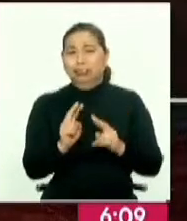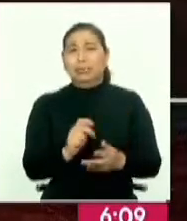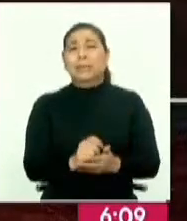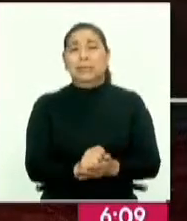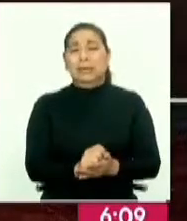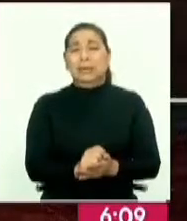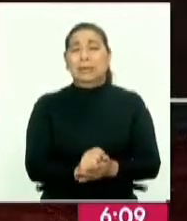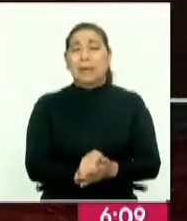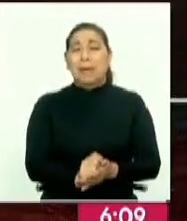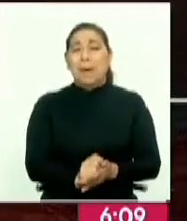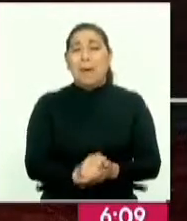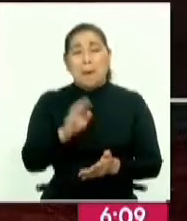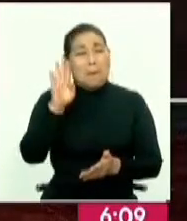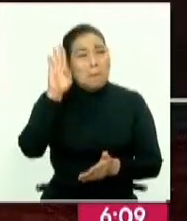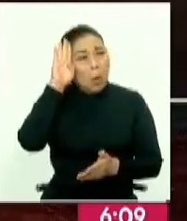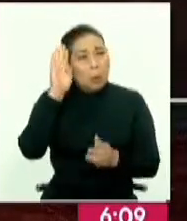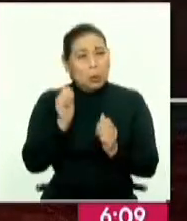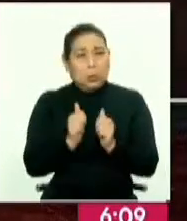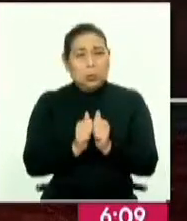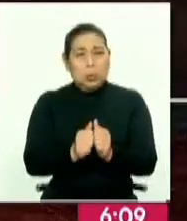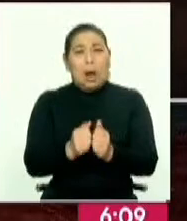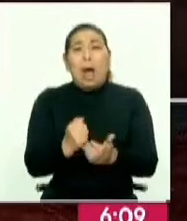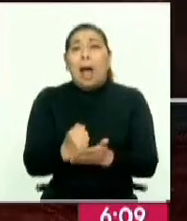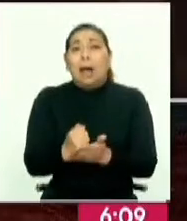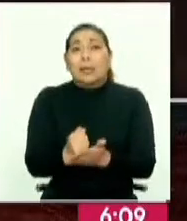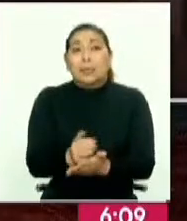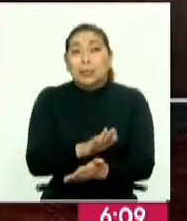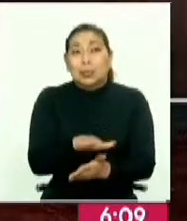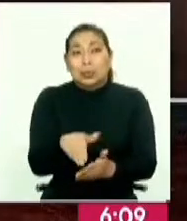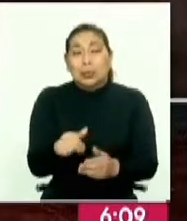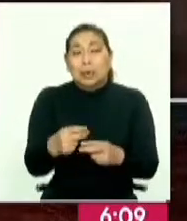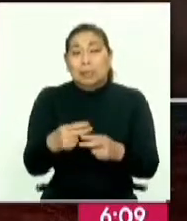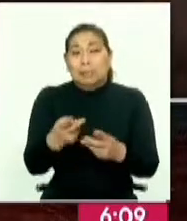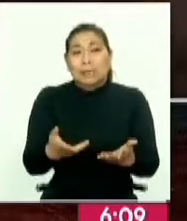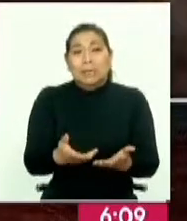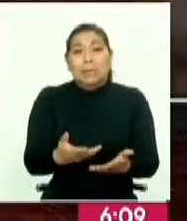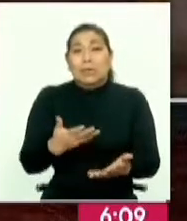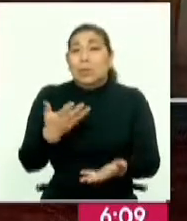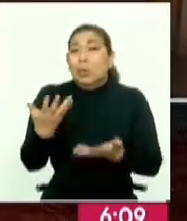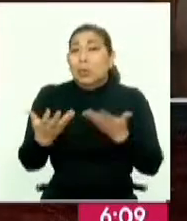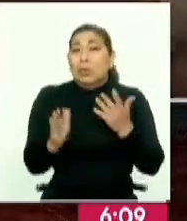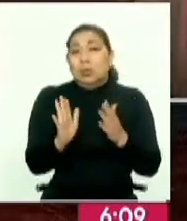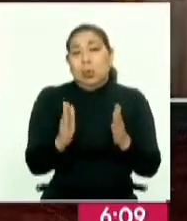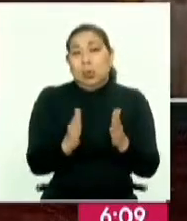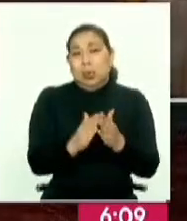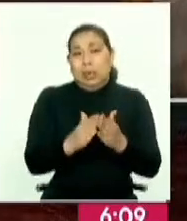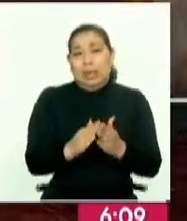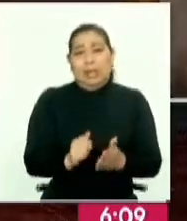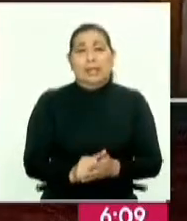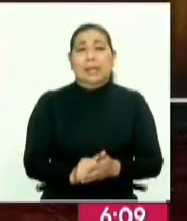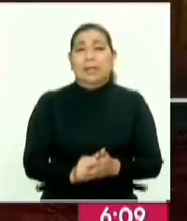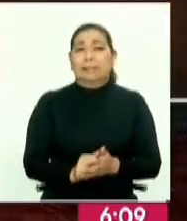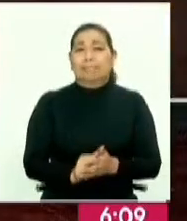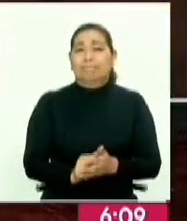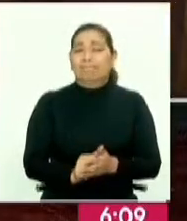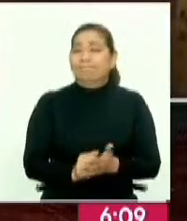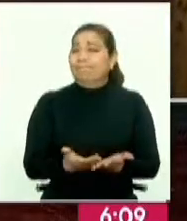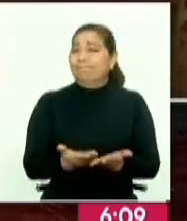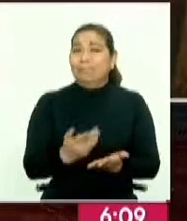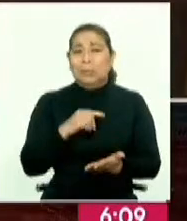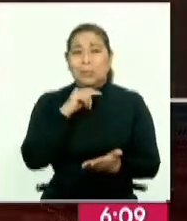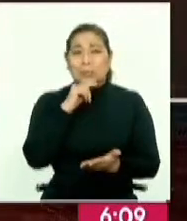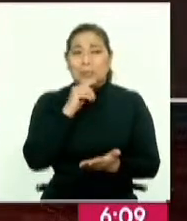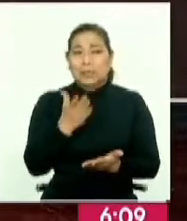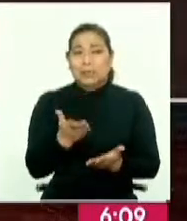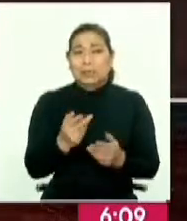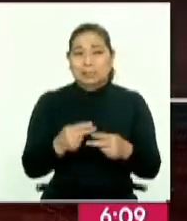efectivos una ayuda para las vecinas que han sido afectadas por favor ayuda porque una de mis